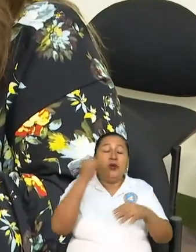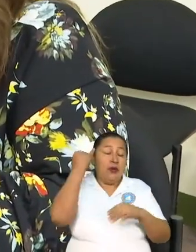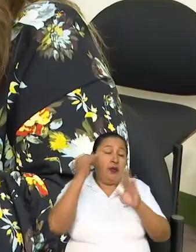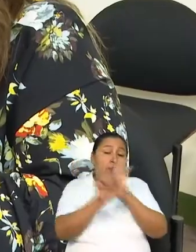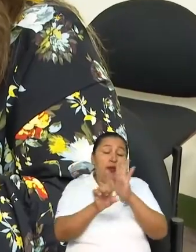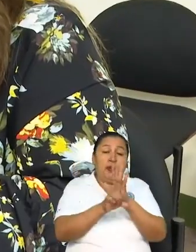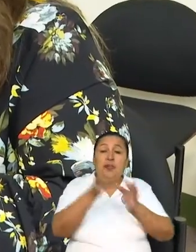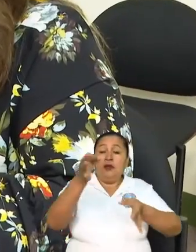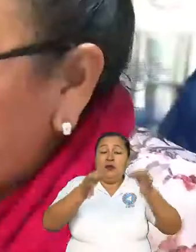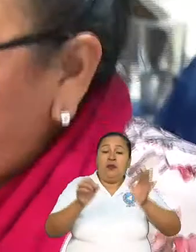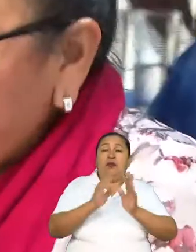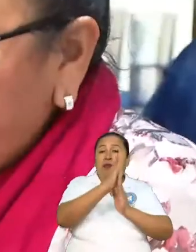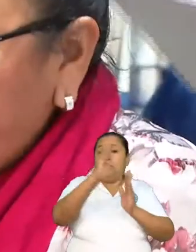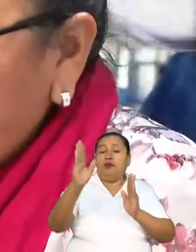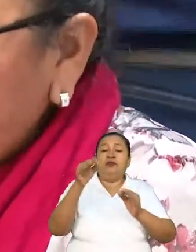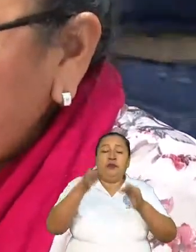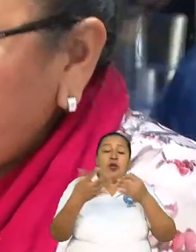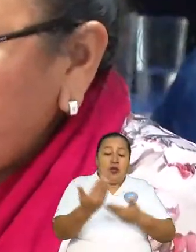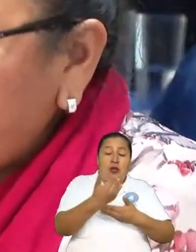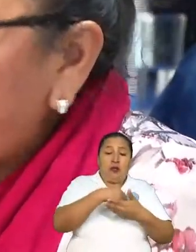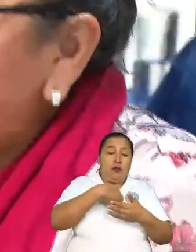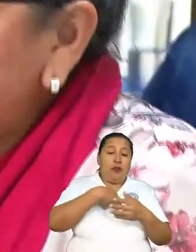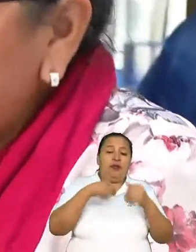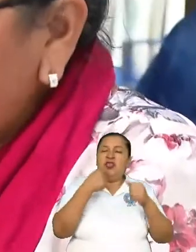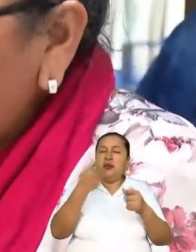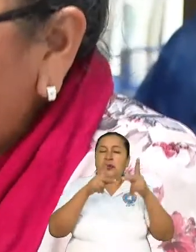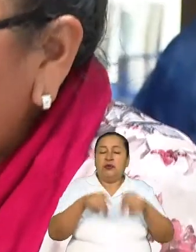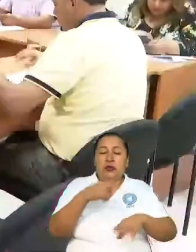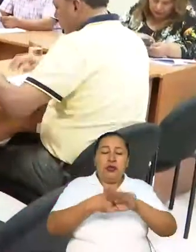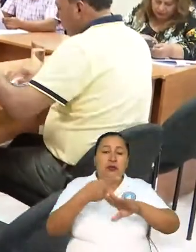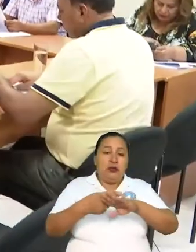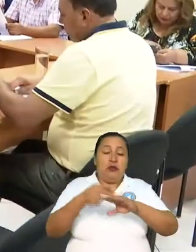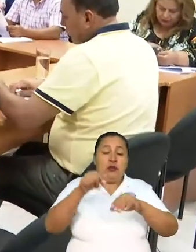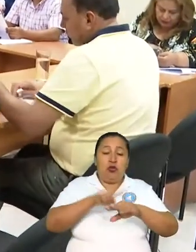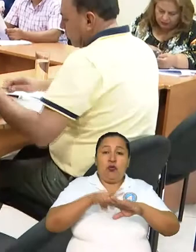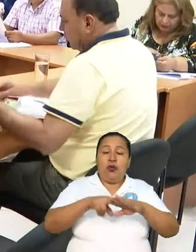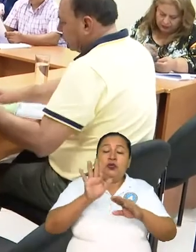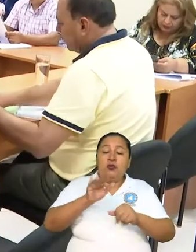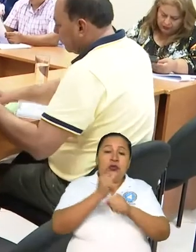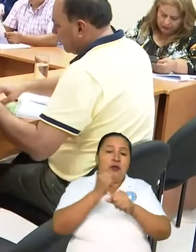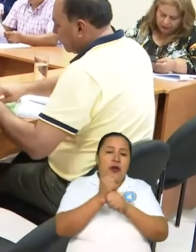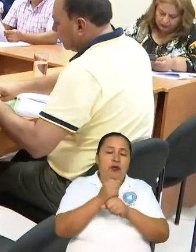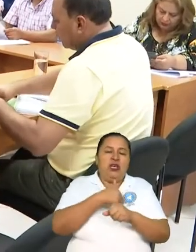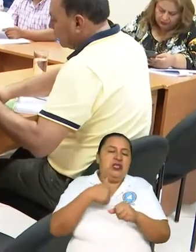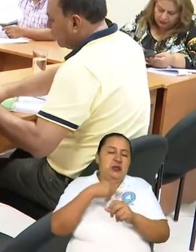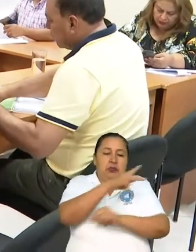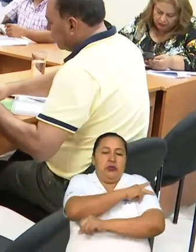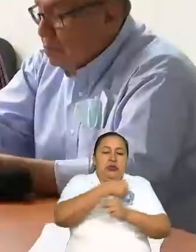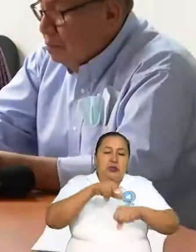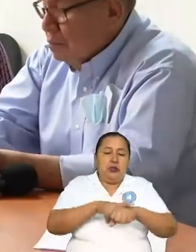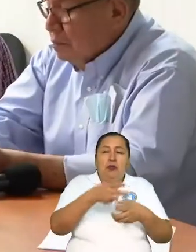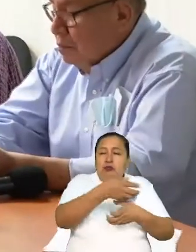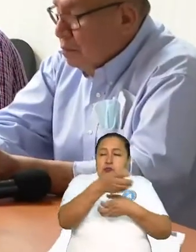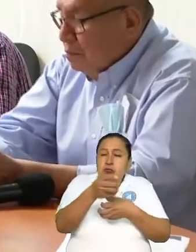digesto jurídico nicaragüense de orden interno está integrada por normativas referidas a la función de la Policía Nacional, bomberos